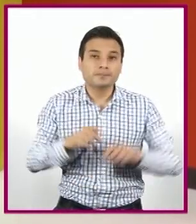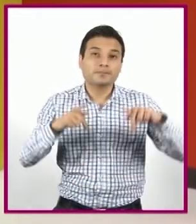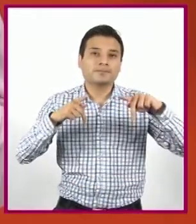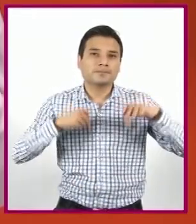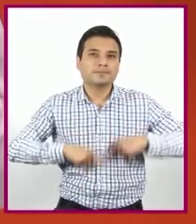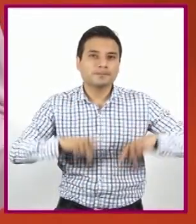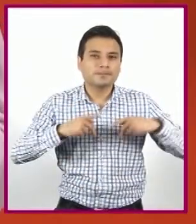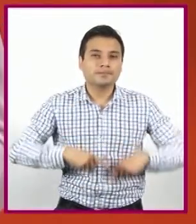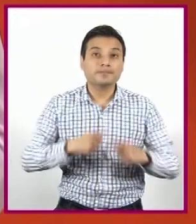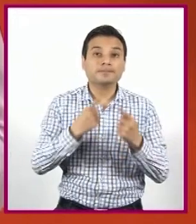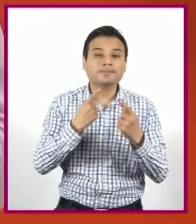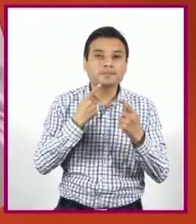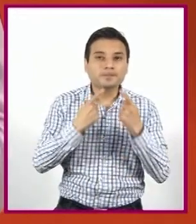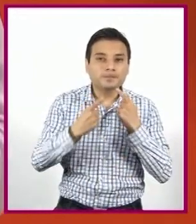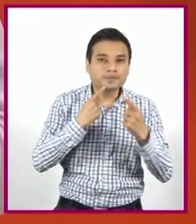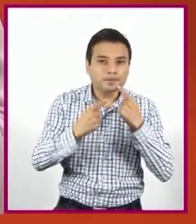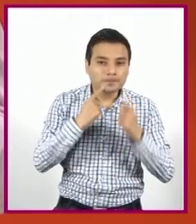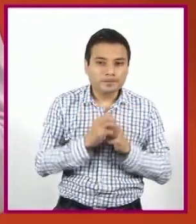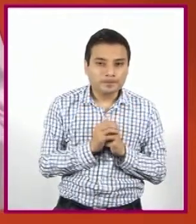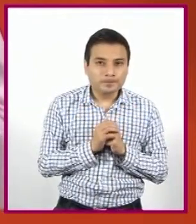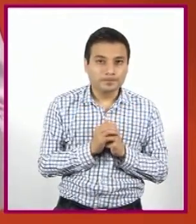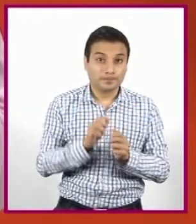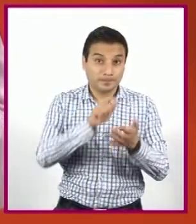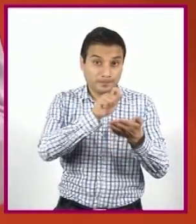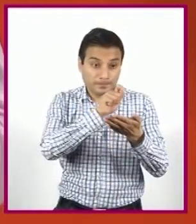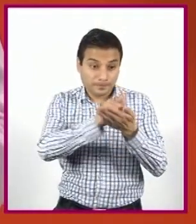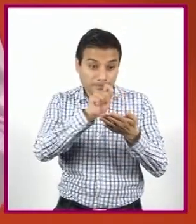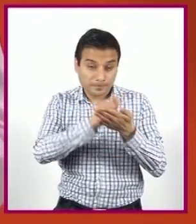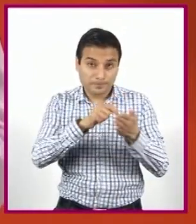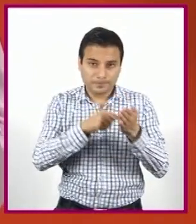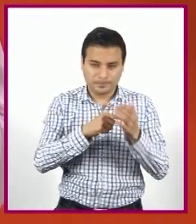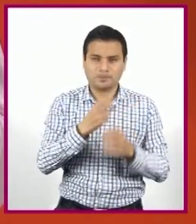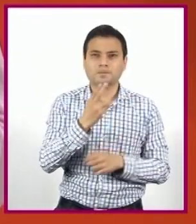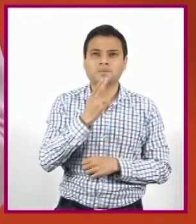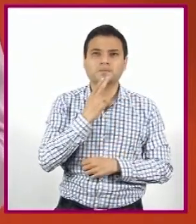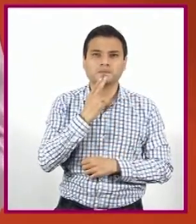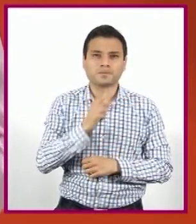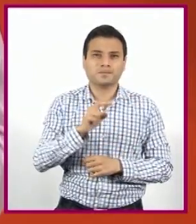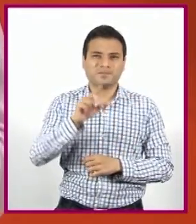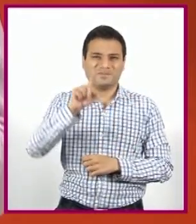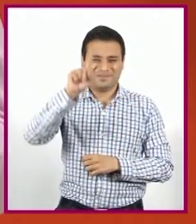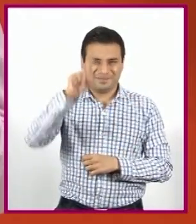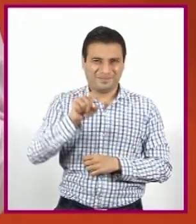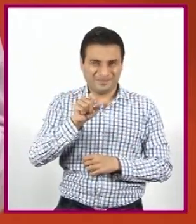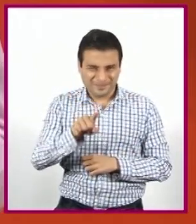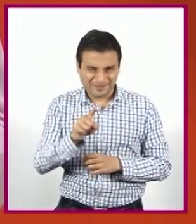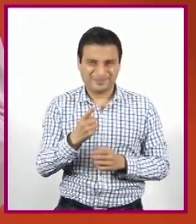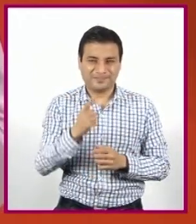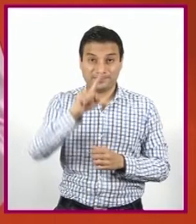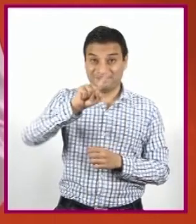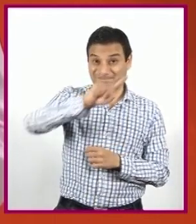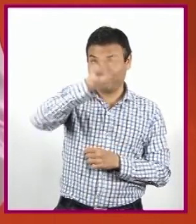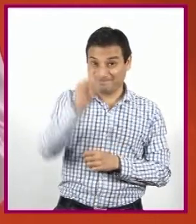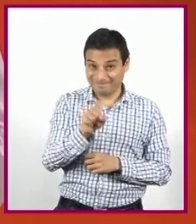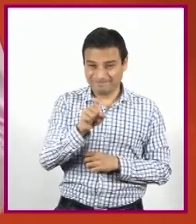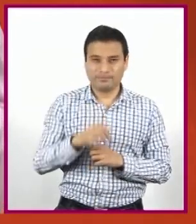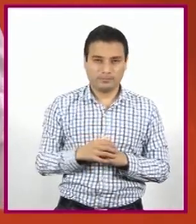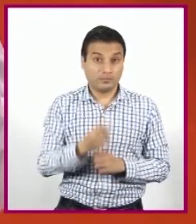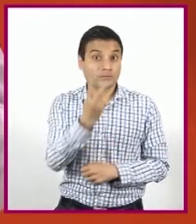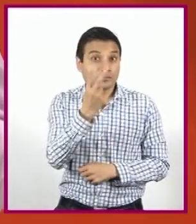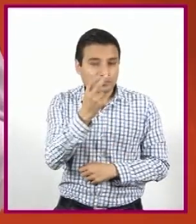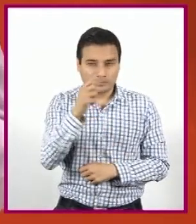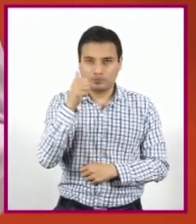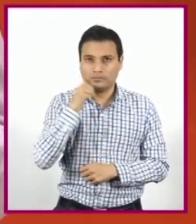diálogos. En el texto se cuidó que los signos de admiración e interrogación abrieran y cerraran